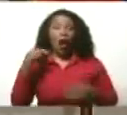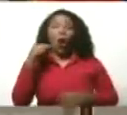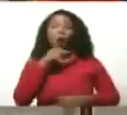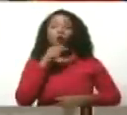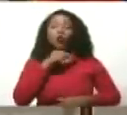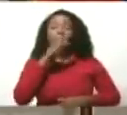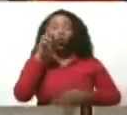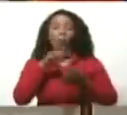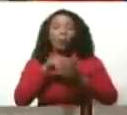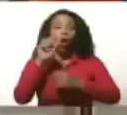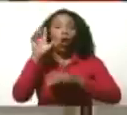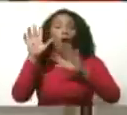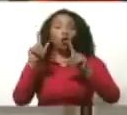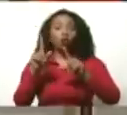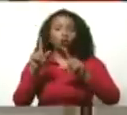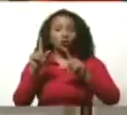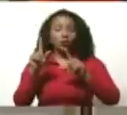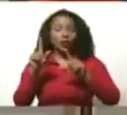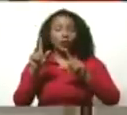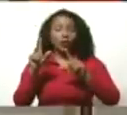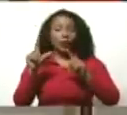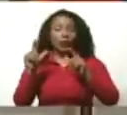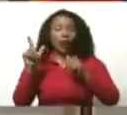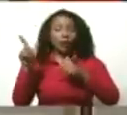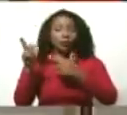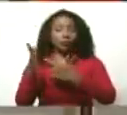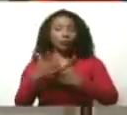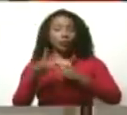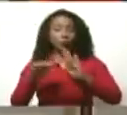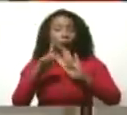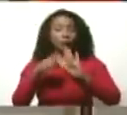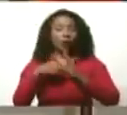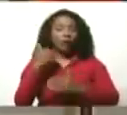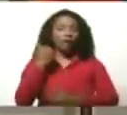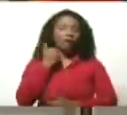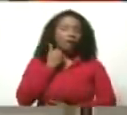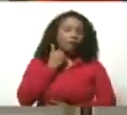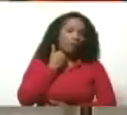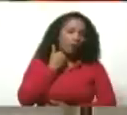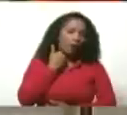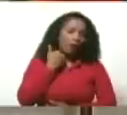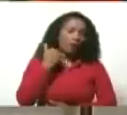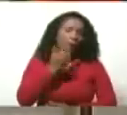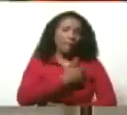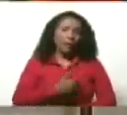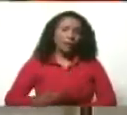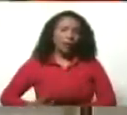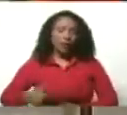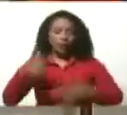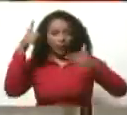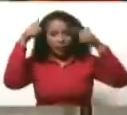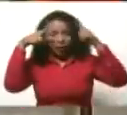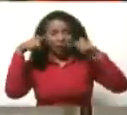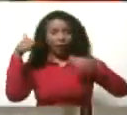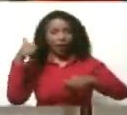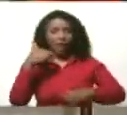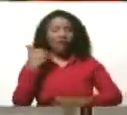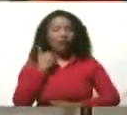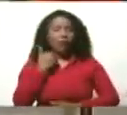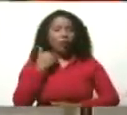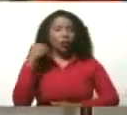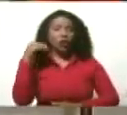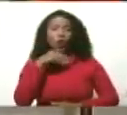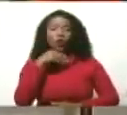del 2011, vean ustedes, octubre del 2011, en plena enfermedad del ciudadano presidente Hugo Chávez. Y octubre del